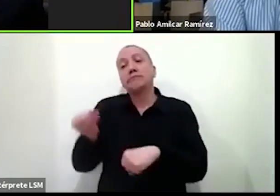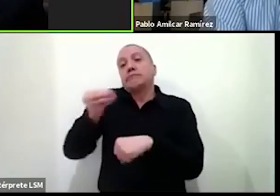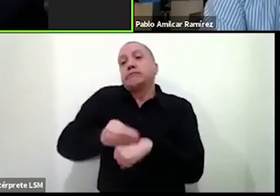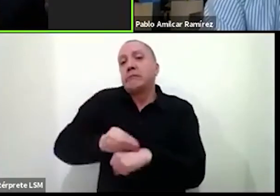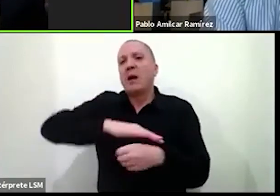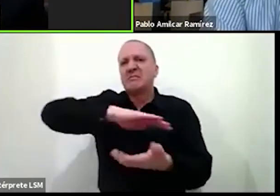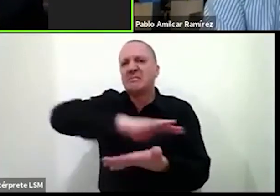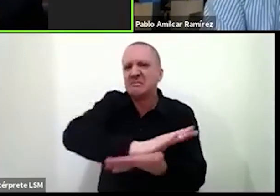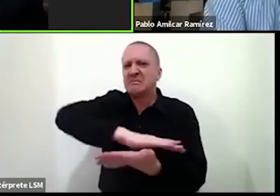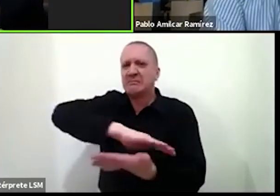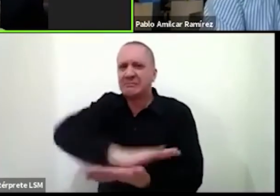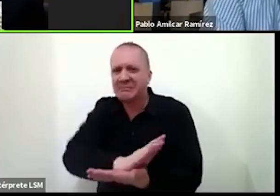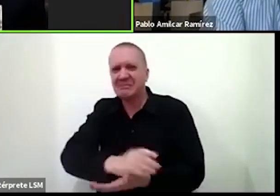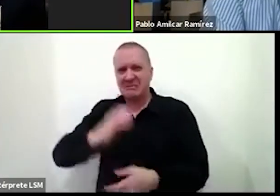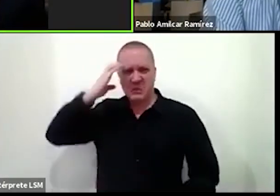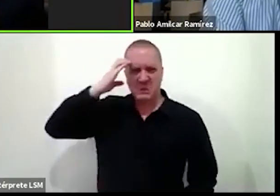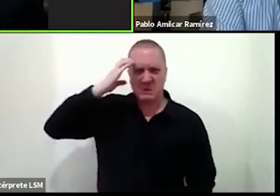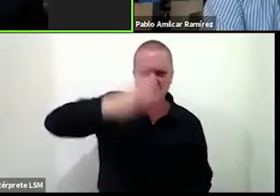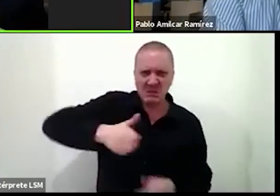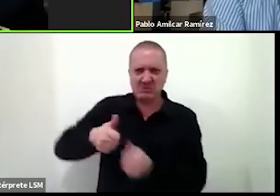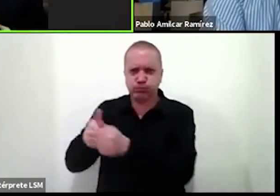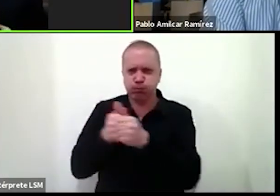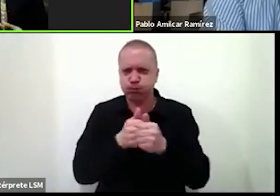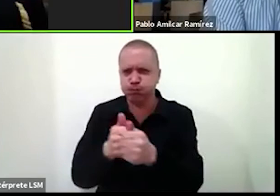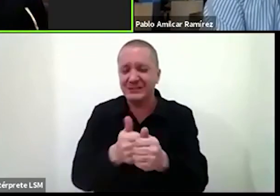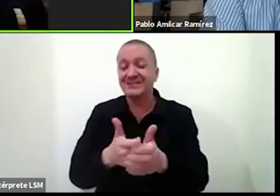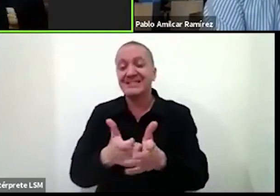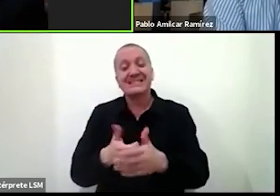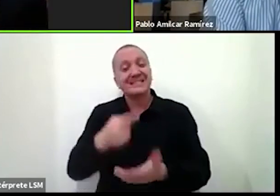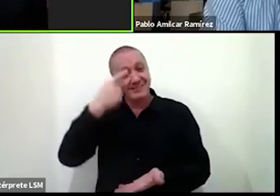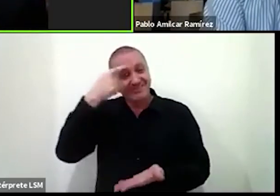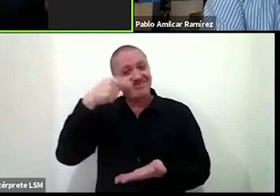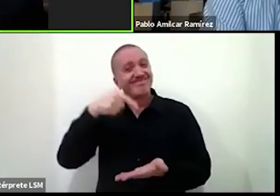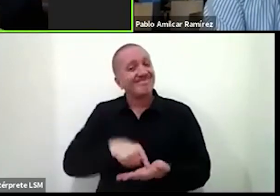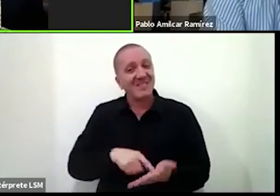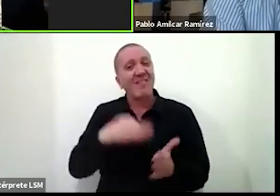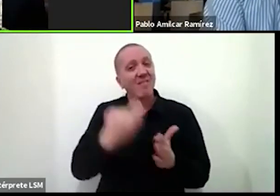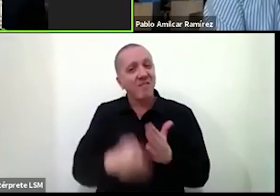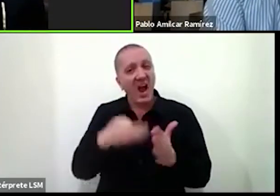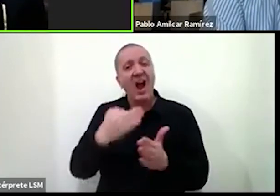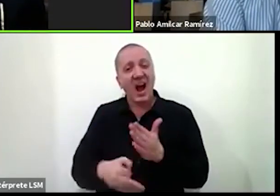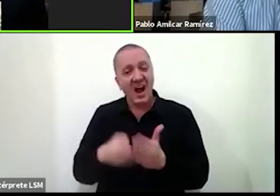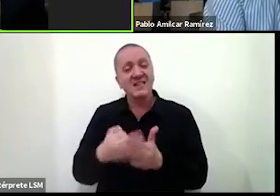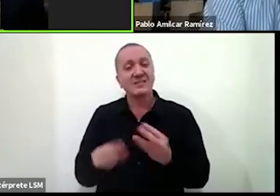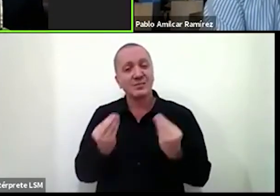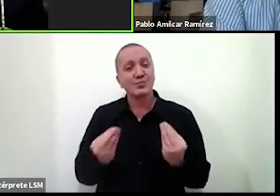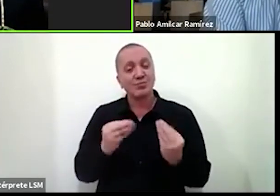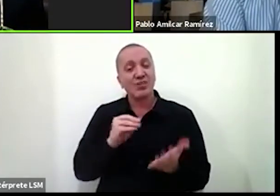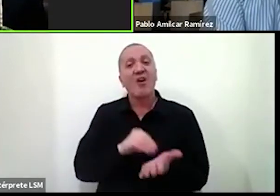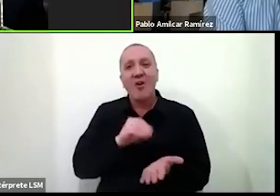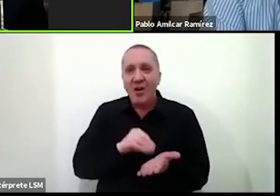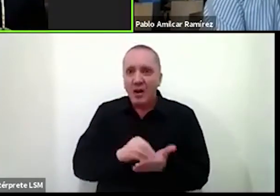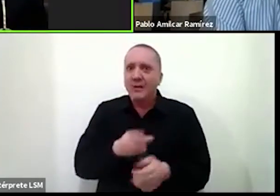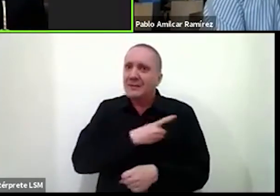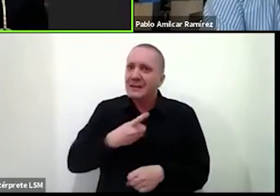vulnerándonos, criminalizándonos, persiguiéndonos. Creo que falta un montón todavía, que el ejercicio tiene que ser cotidiano, que hay que revisar